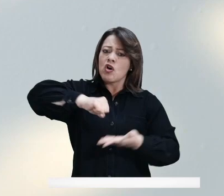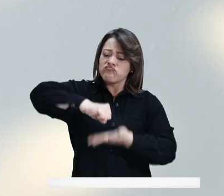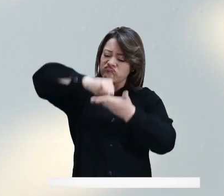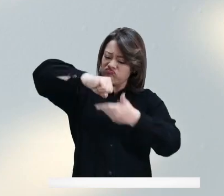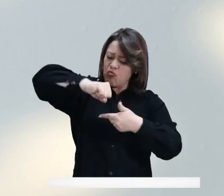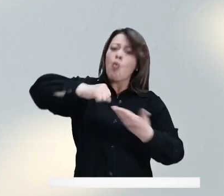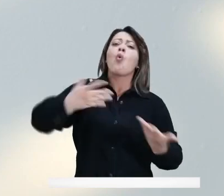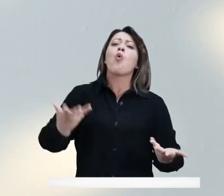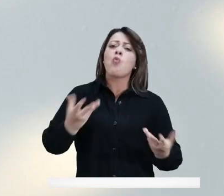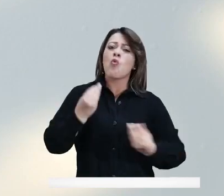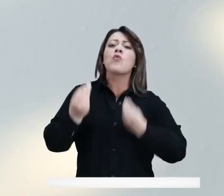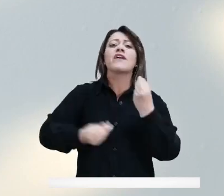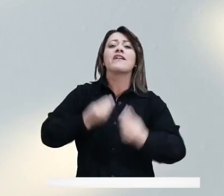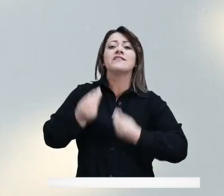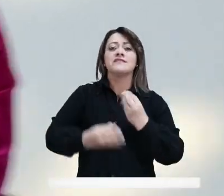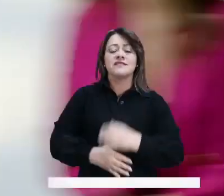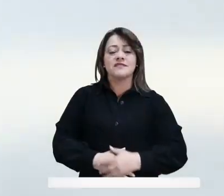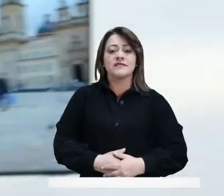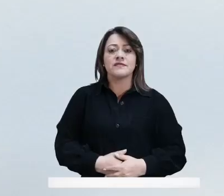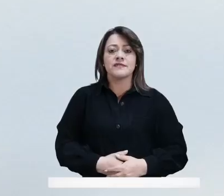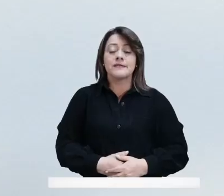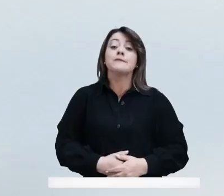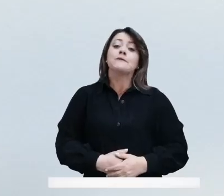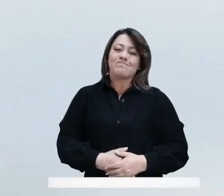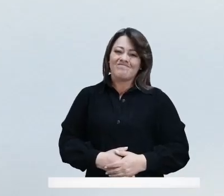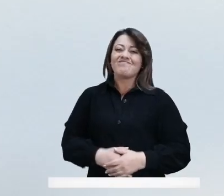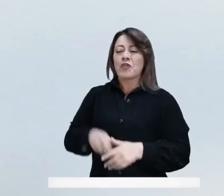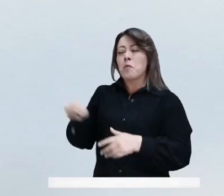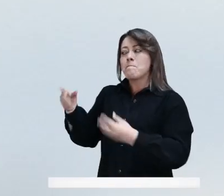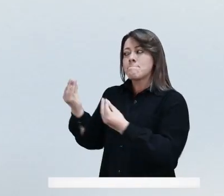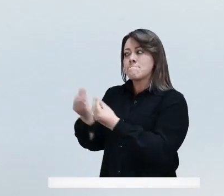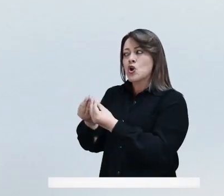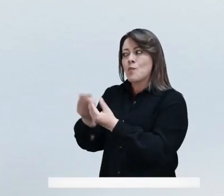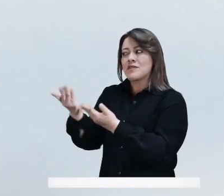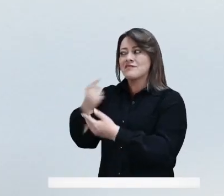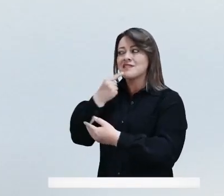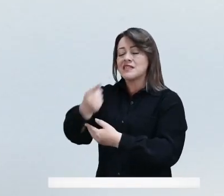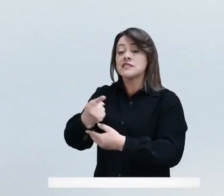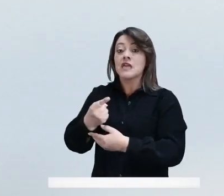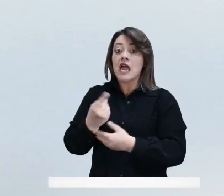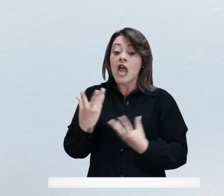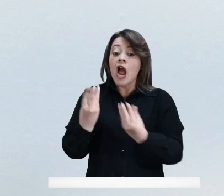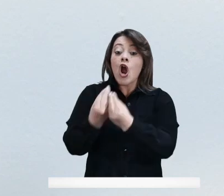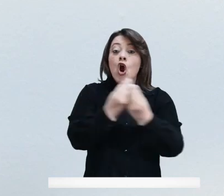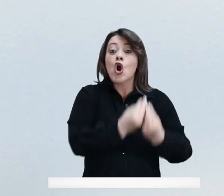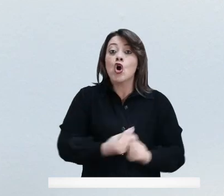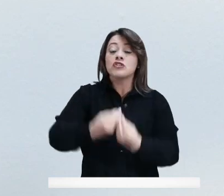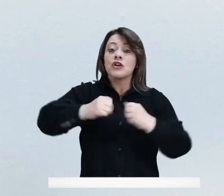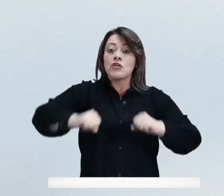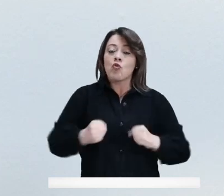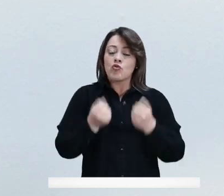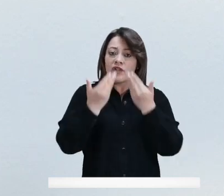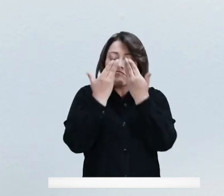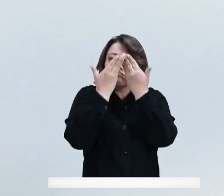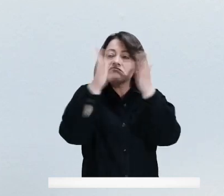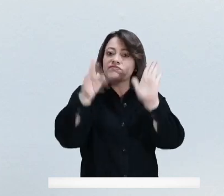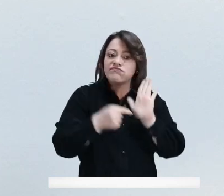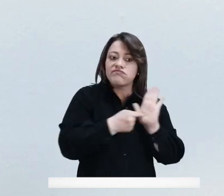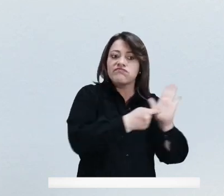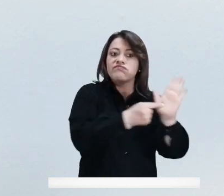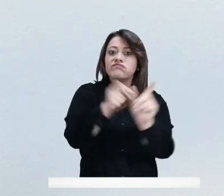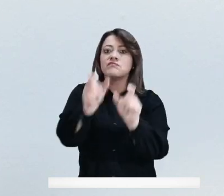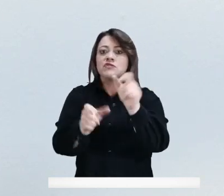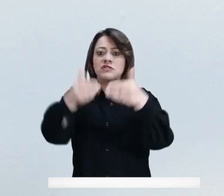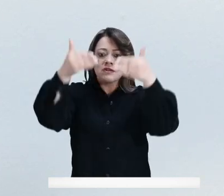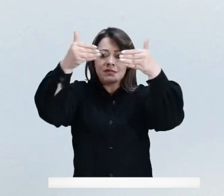velando por ellos? ¿Qué se está haciendo? Como lo dice el concejal Mandy, desde el Consejo hemos hecho un esfuerzo enorme por tratar de visibilizar a la población